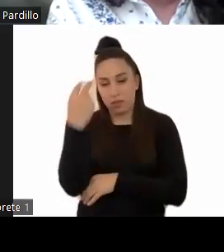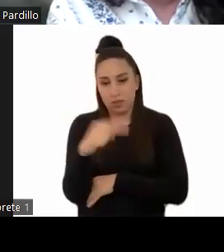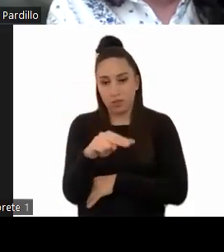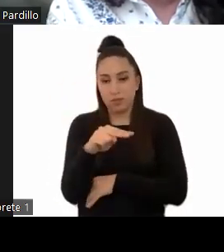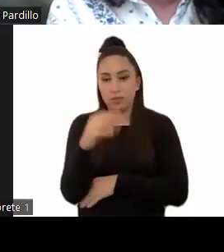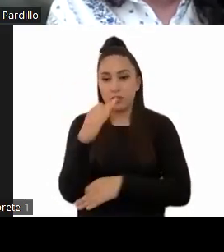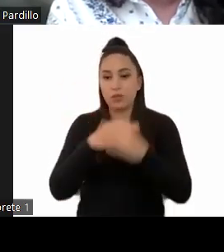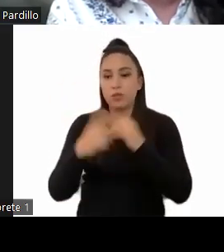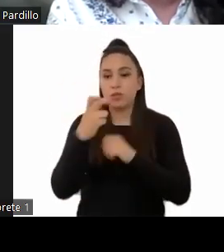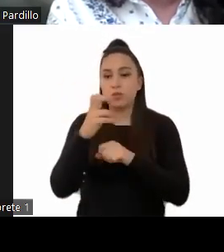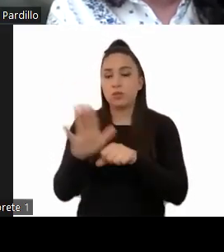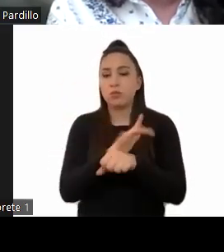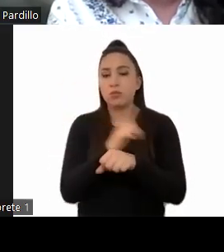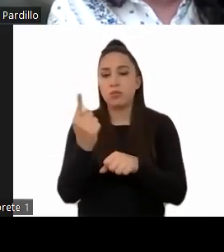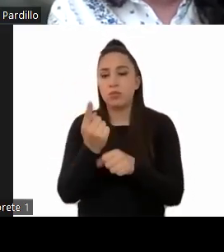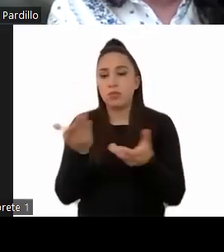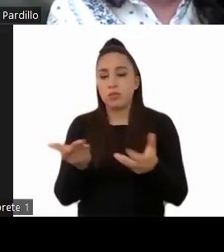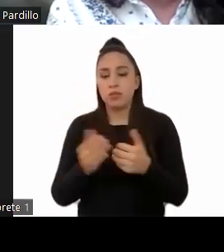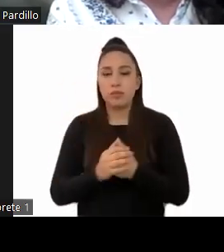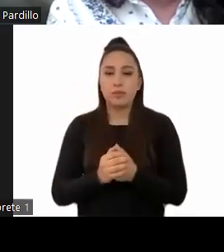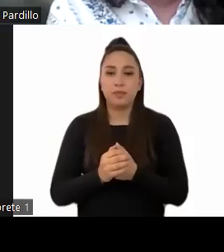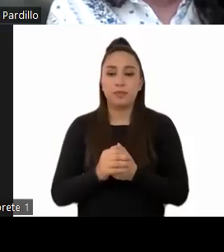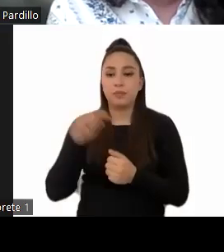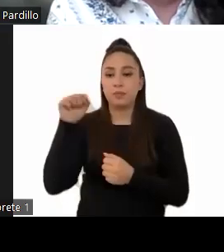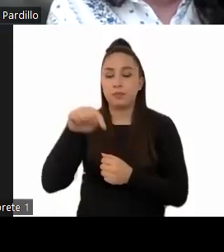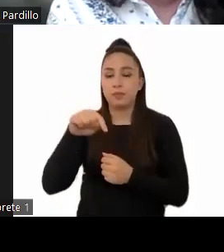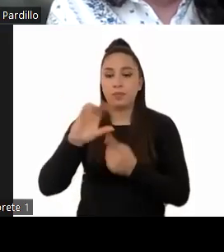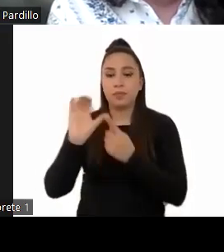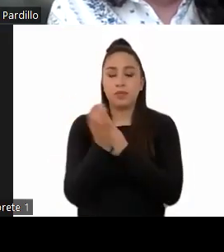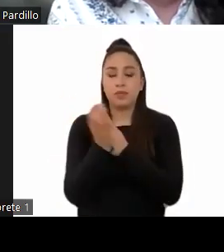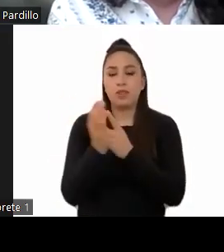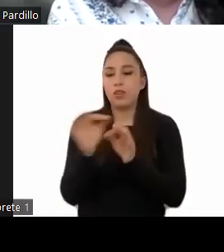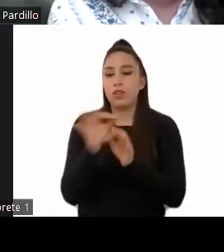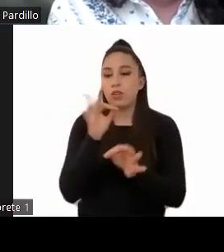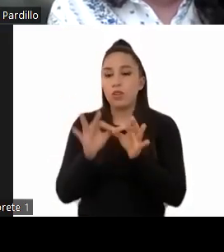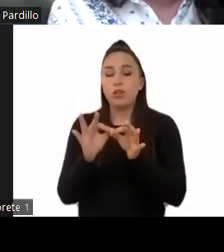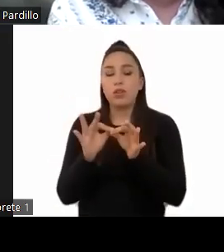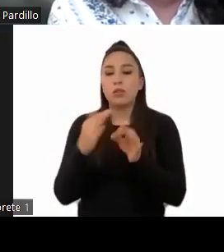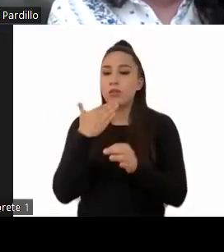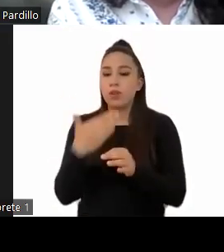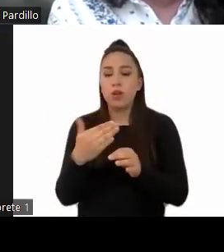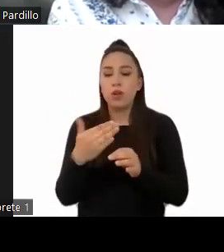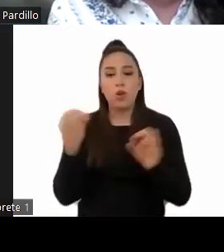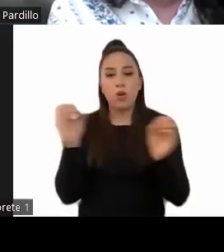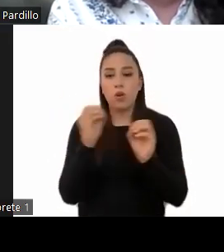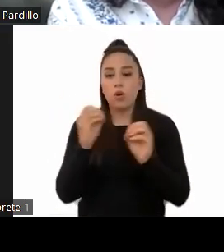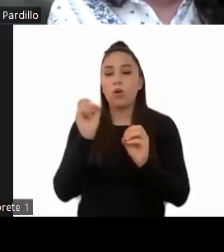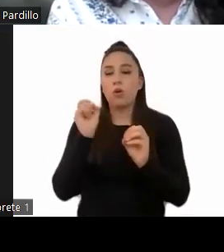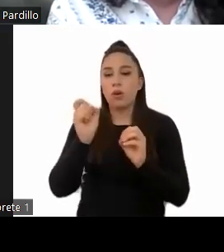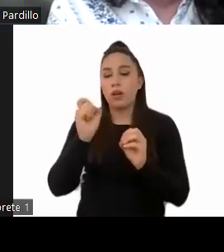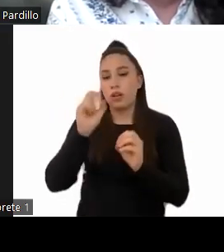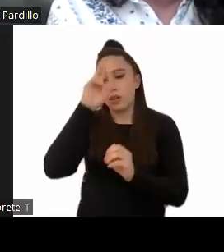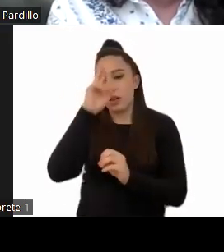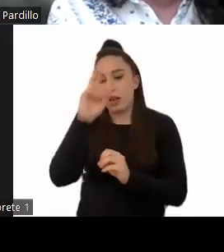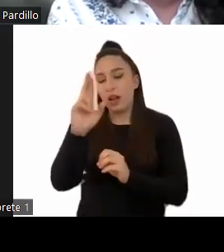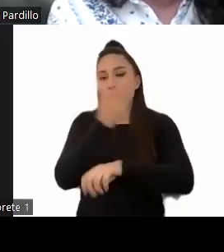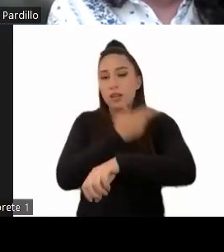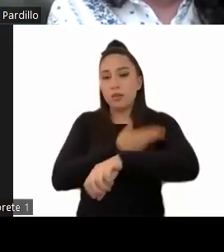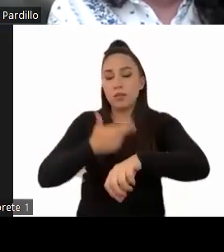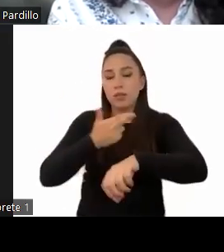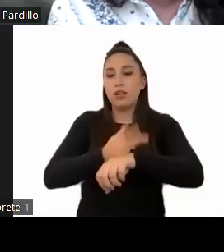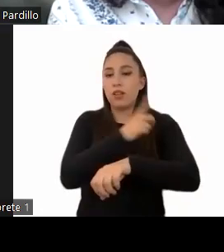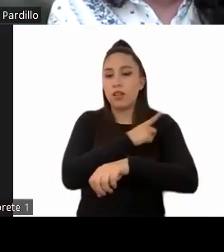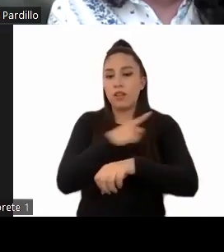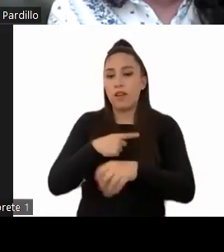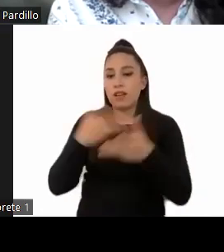qué? Ya que esta comisión está faltando al principio de constitucionalidad de Parlamento abierto que rige el proceso